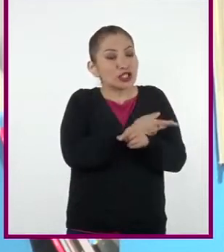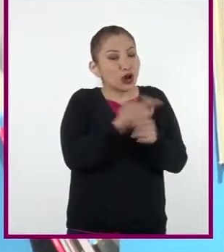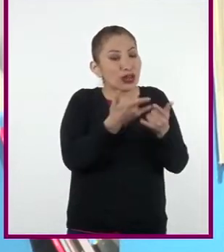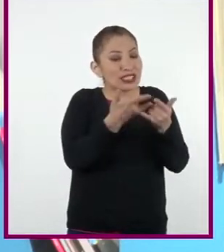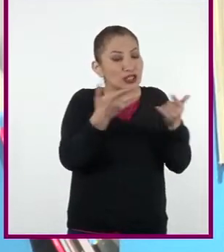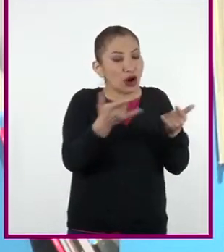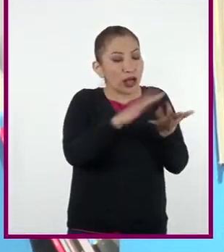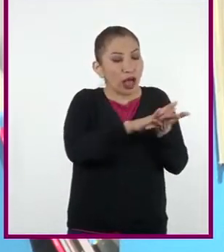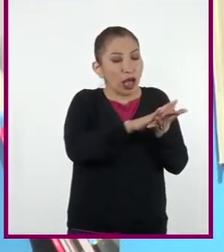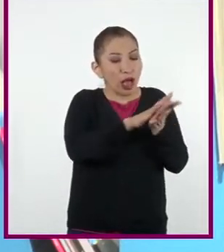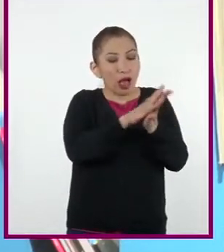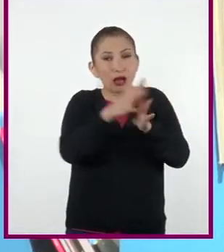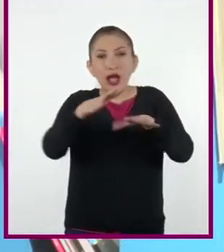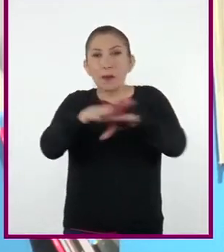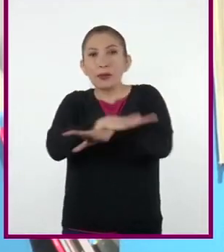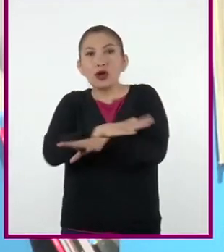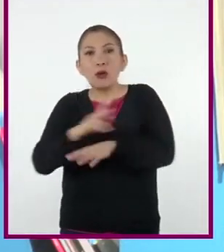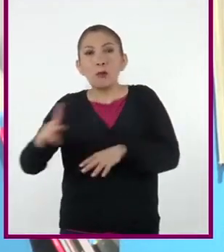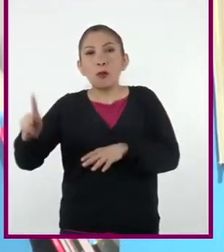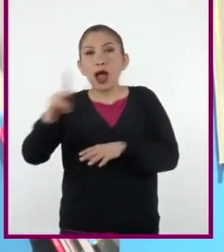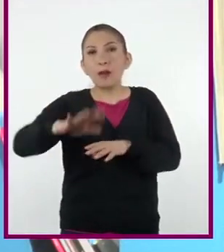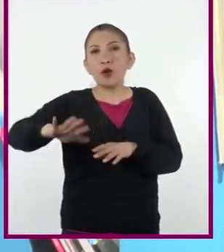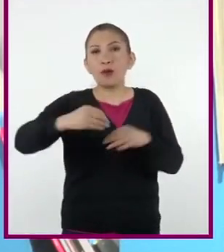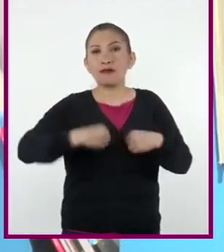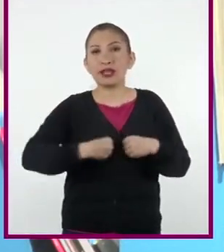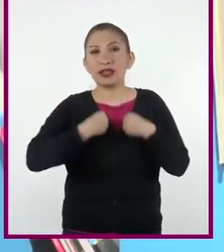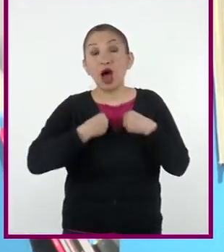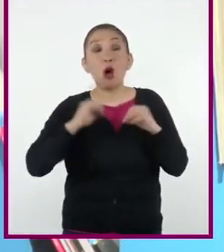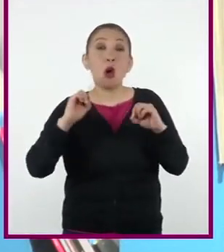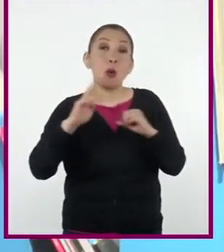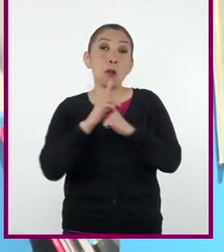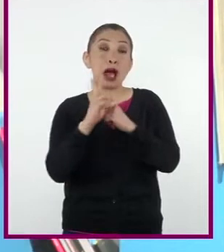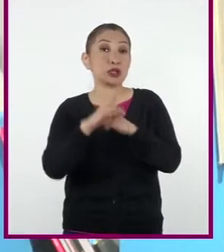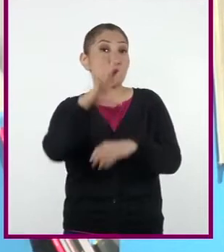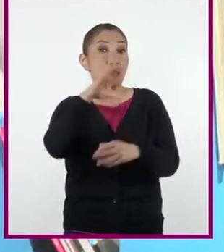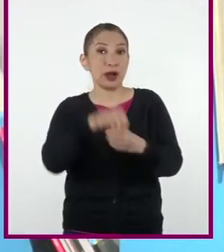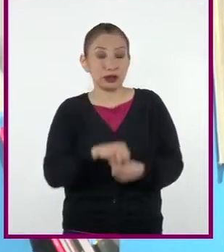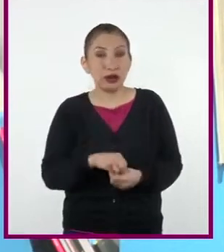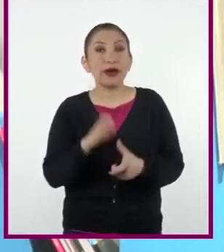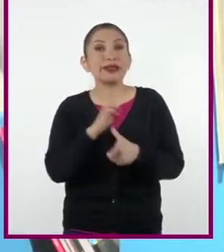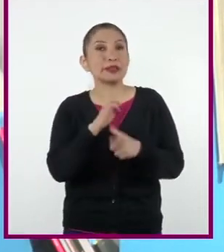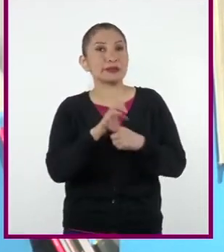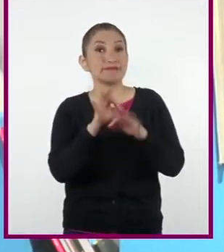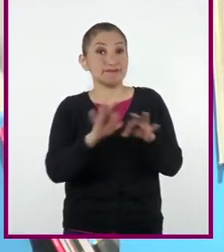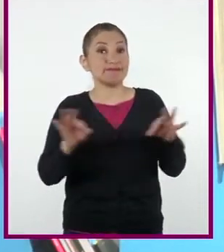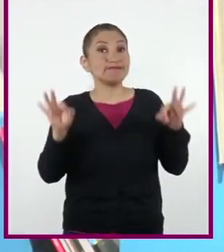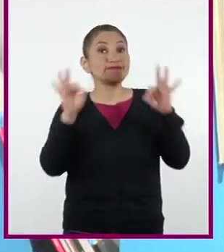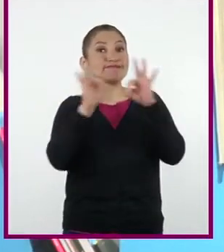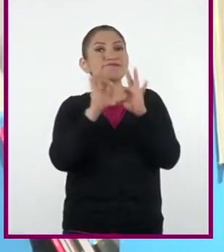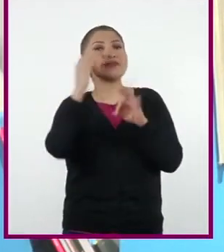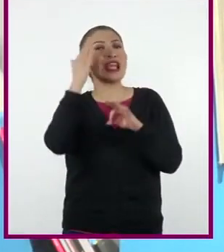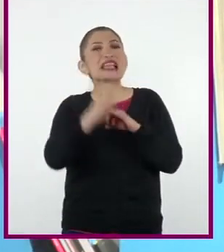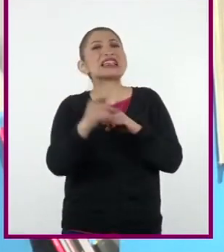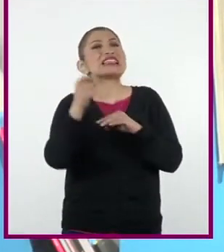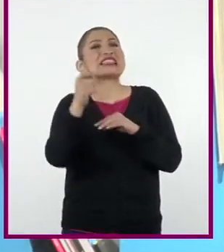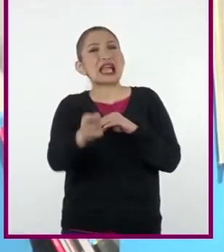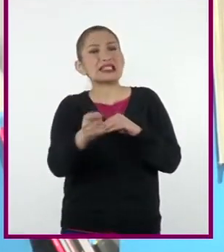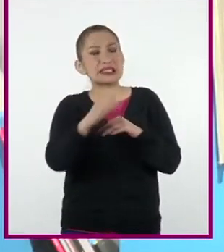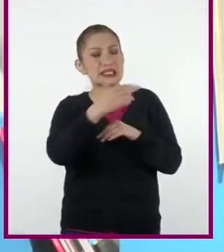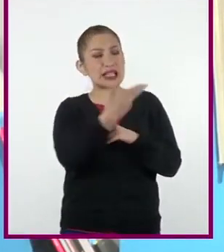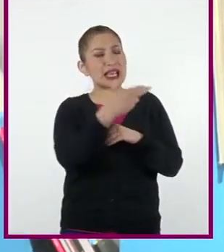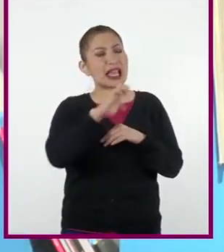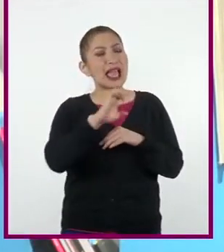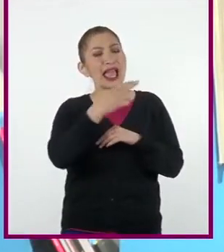el curso del desarrollo de un pueblo y de un país. Y es ahí donde radica la importancia de saber qué son los